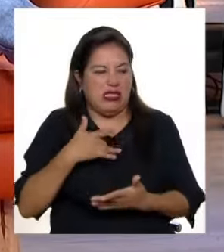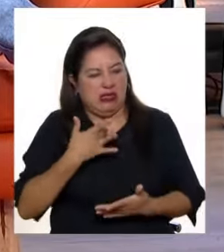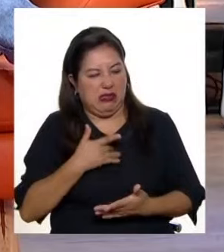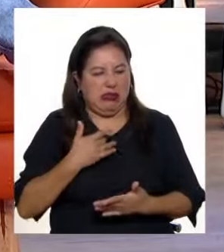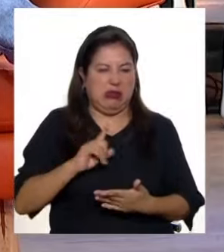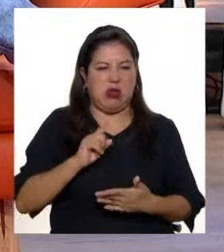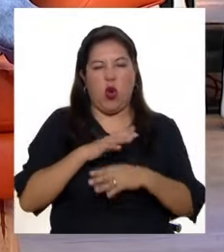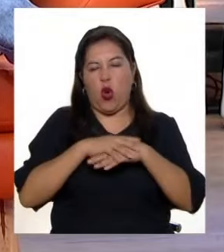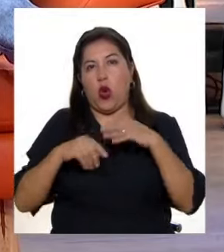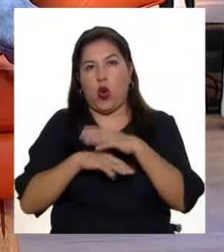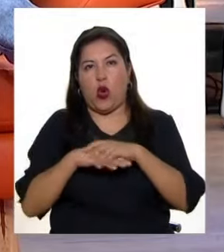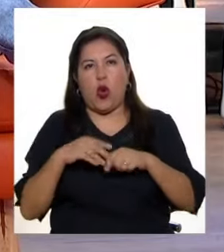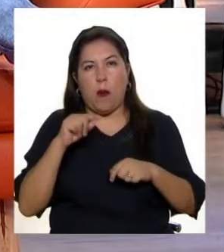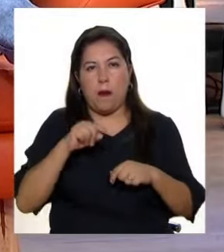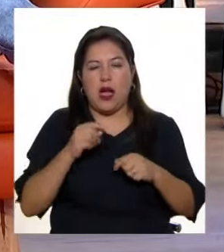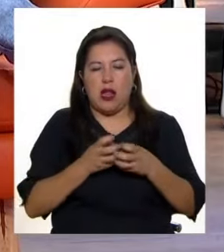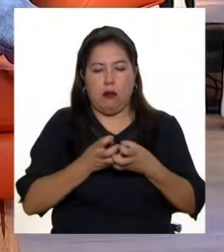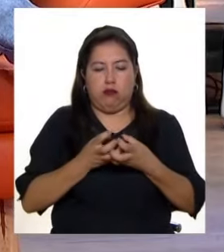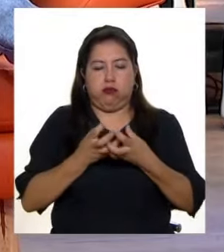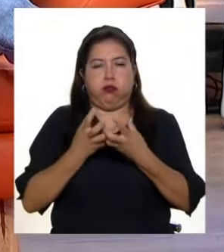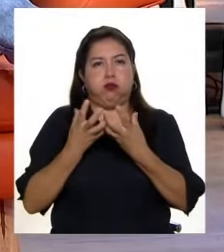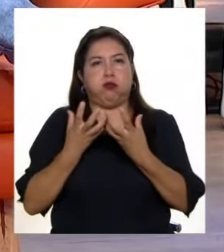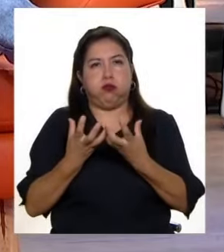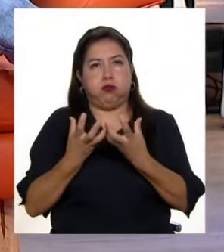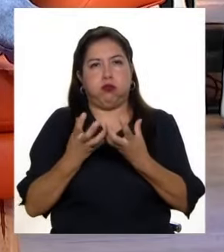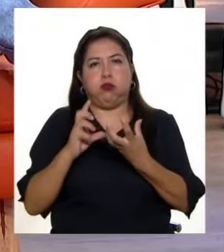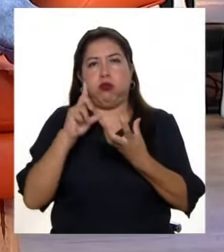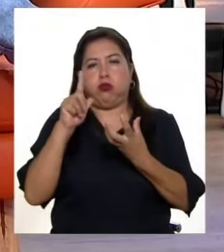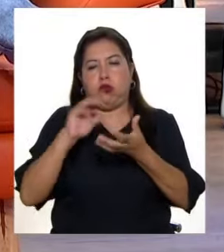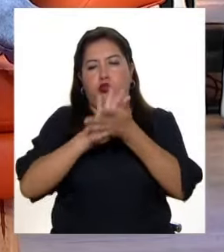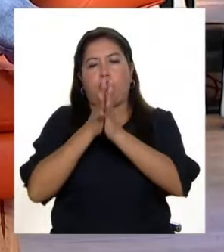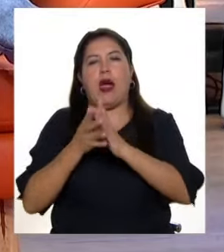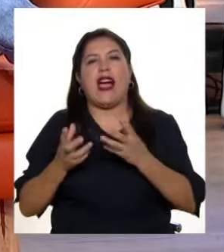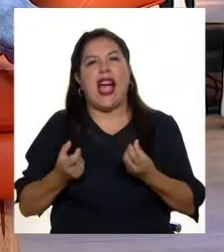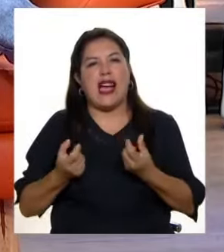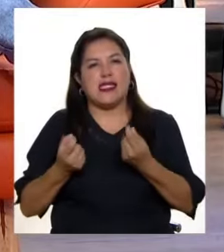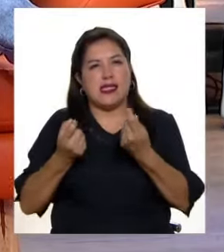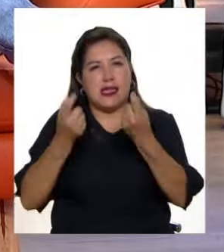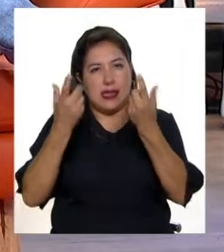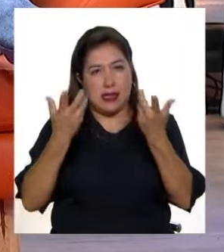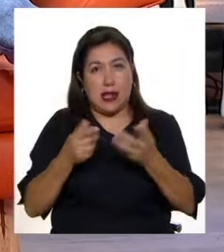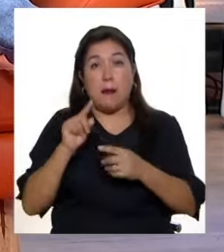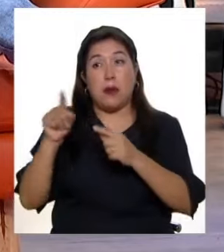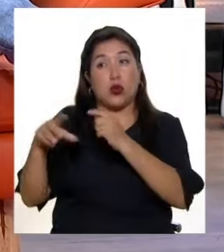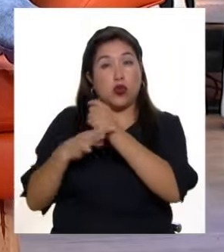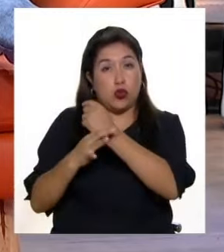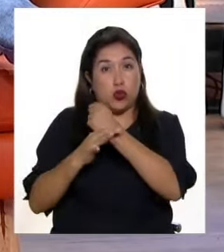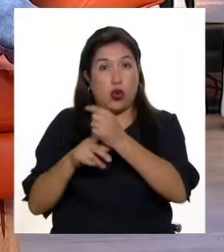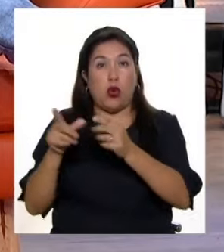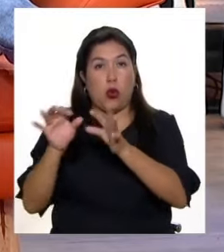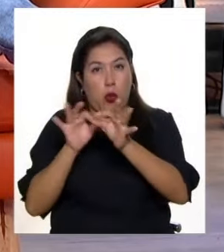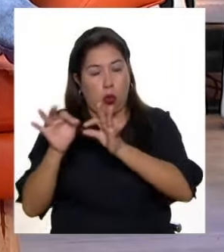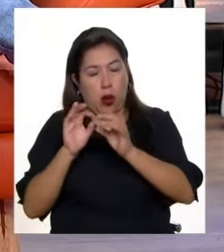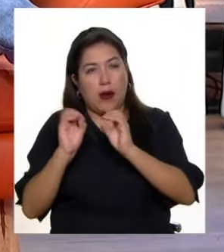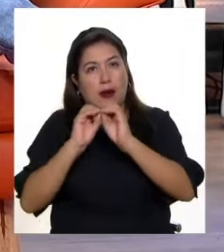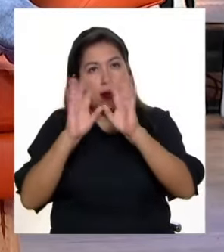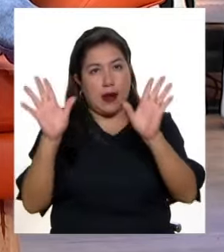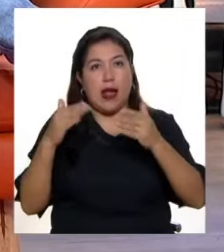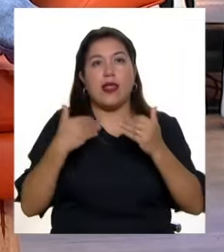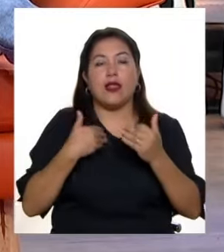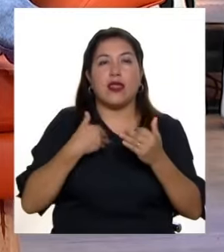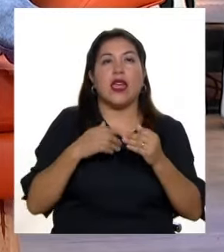la próstata, se inflama, crece o se hace un cáncer. Pero efectivamente, el doctor Medina lo ha dicho muy, muy claramente,